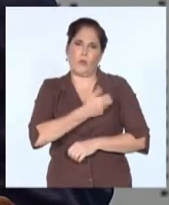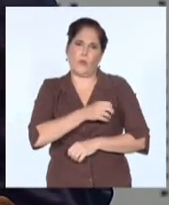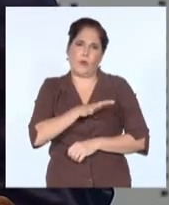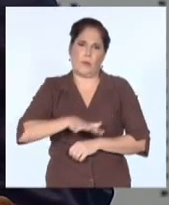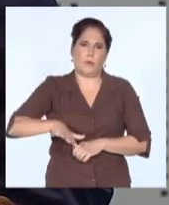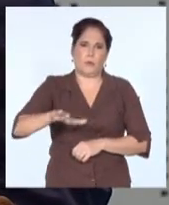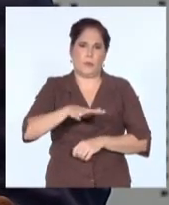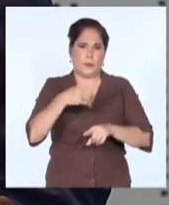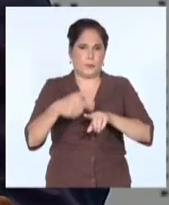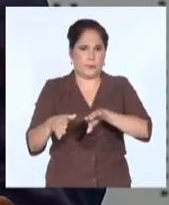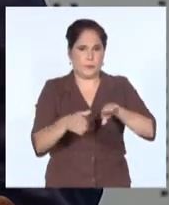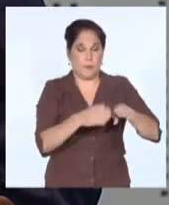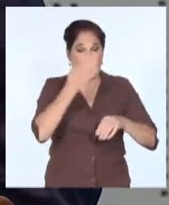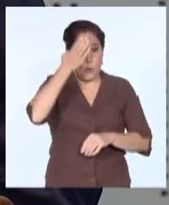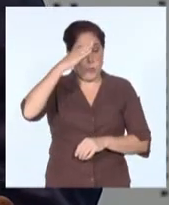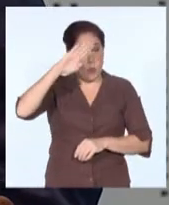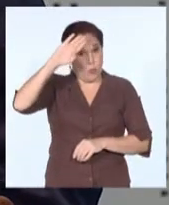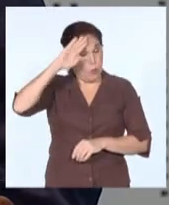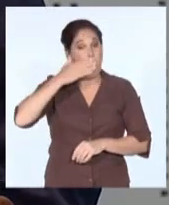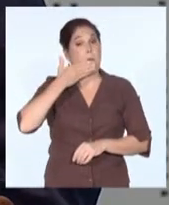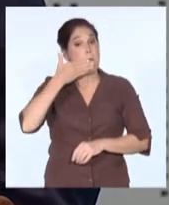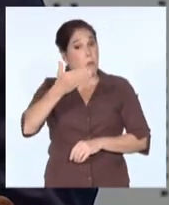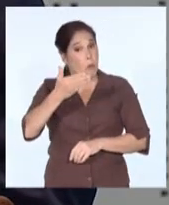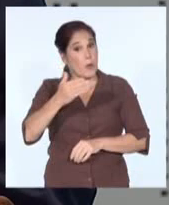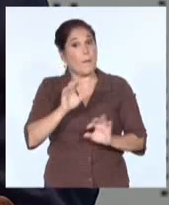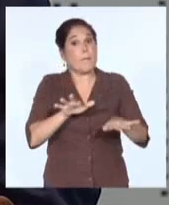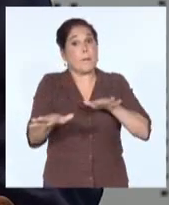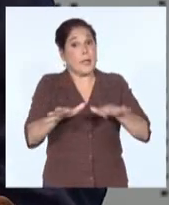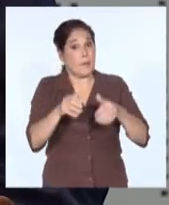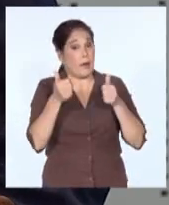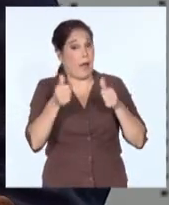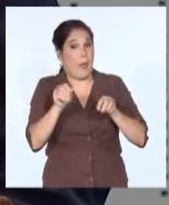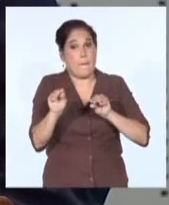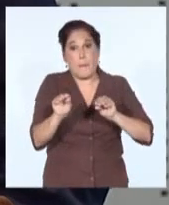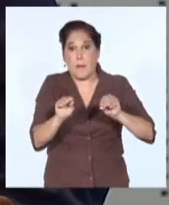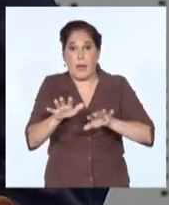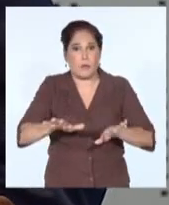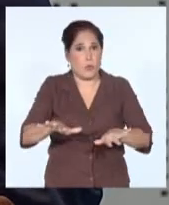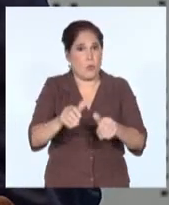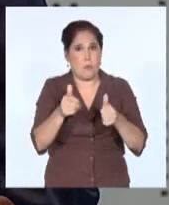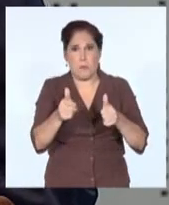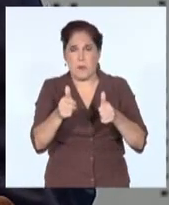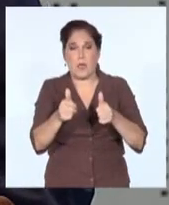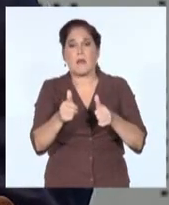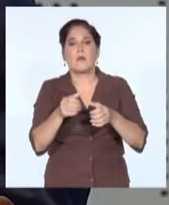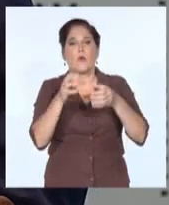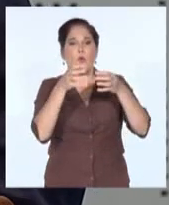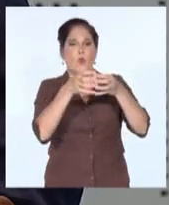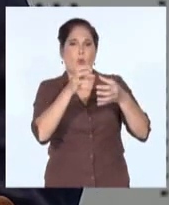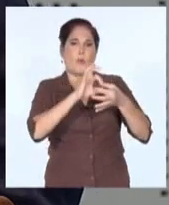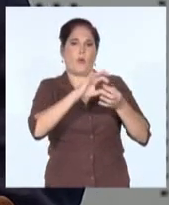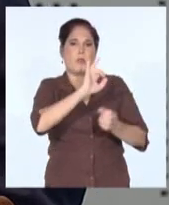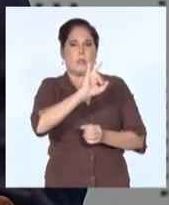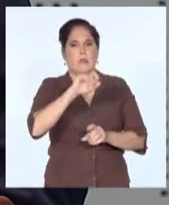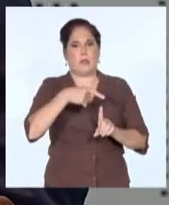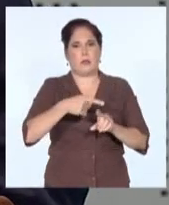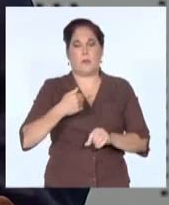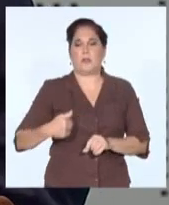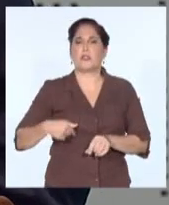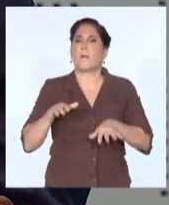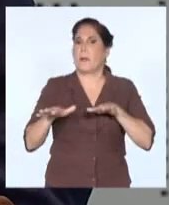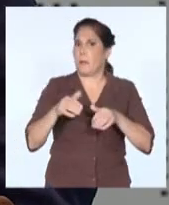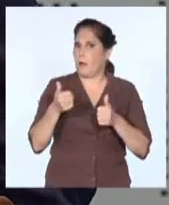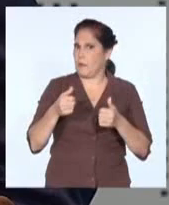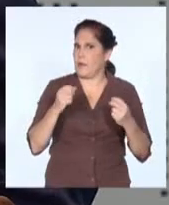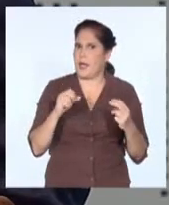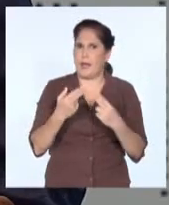elogiamos a Cuba y a sus líderes por esta cumbre y por la presidencia cubana del Grupo de los 77, que